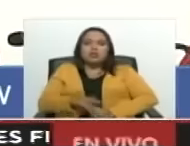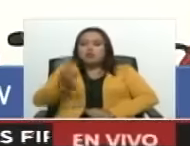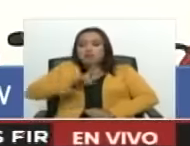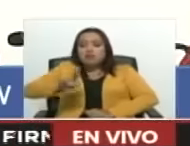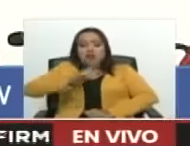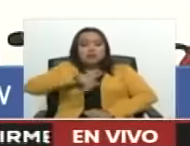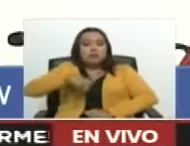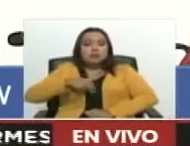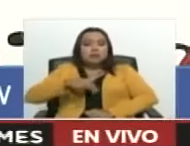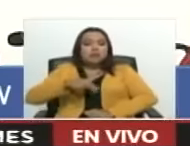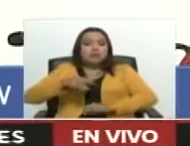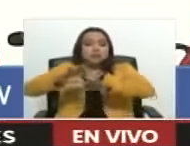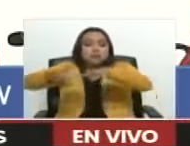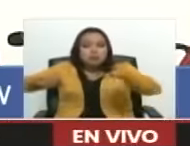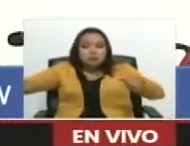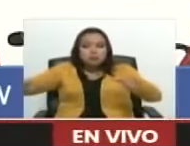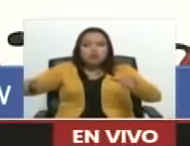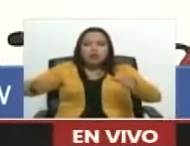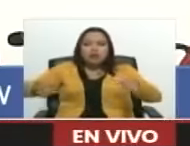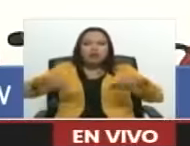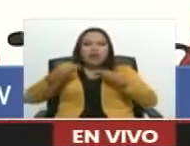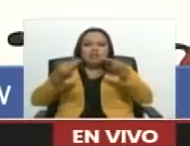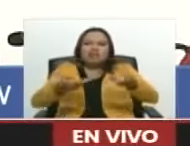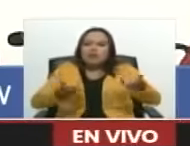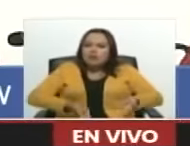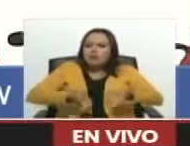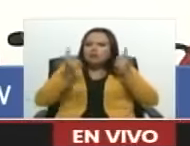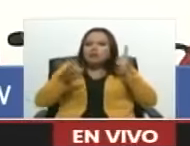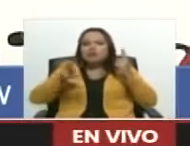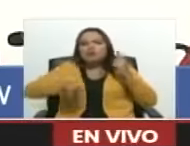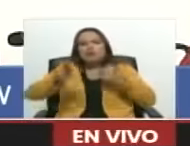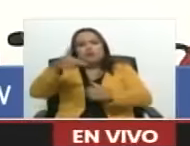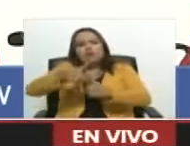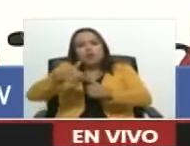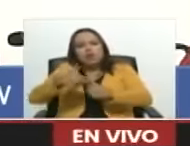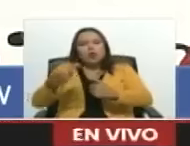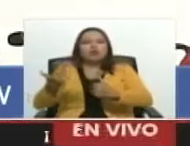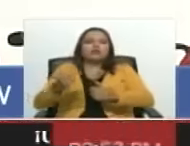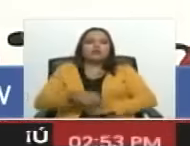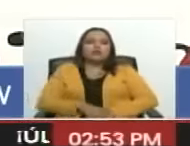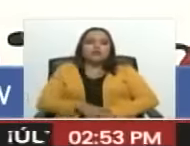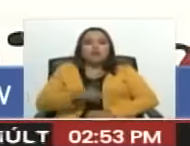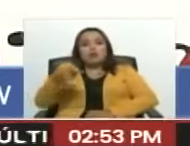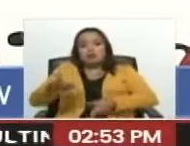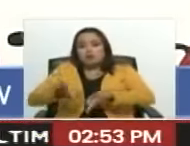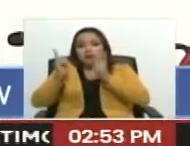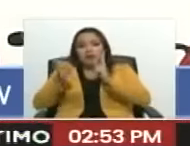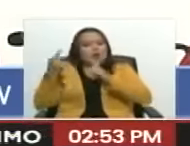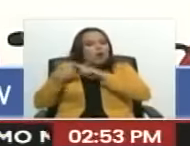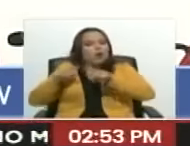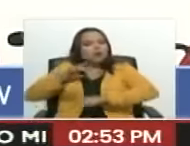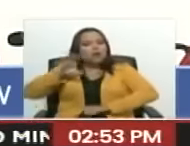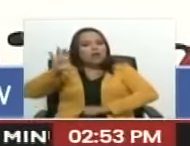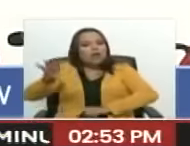territorial para entregar concesiones y permitir que vengan